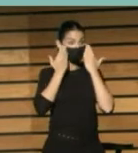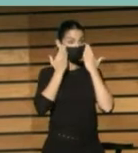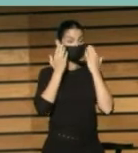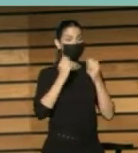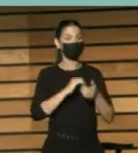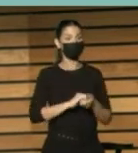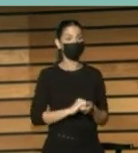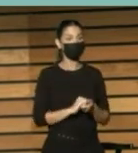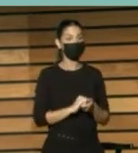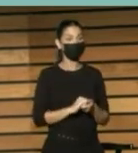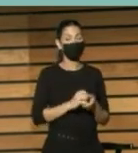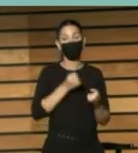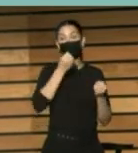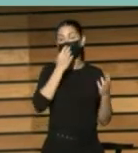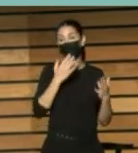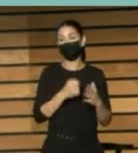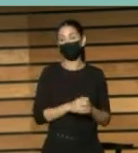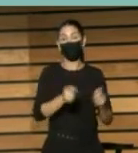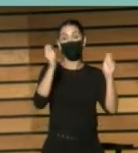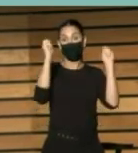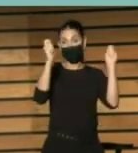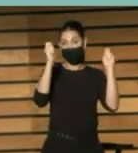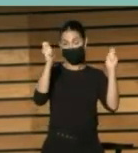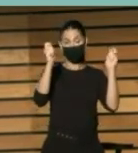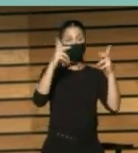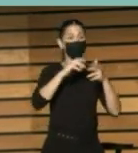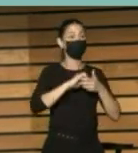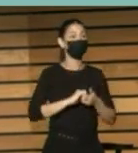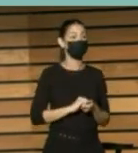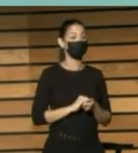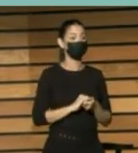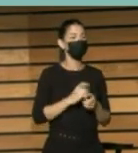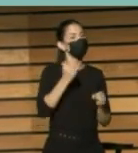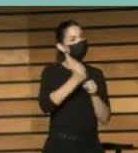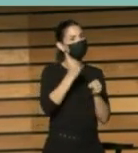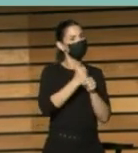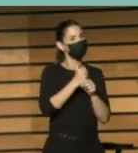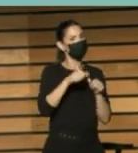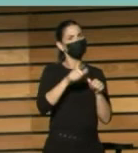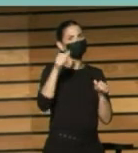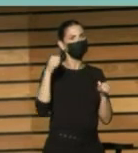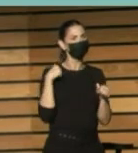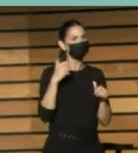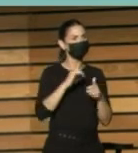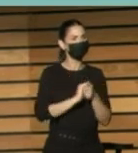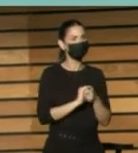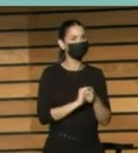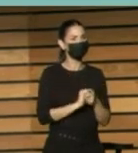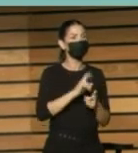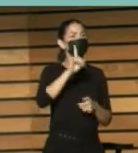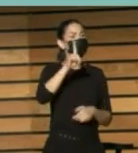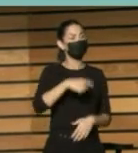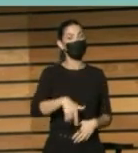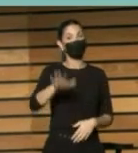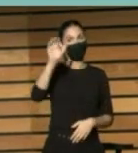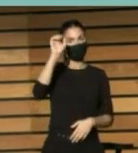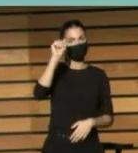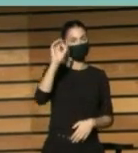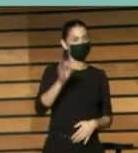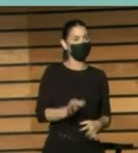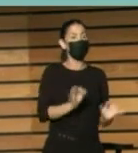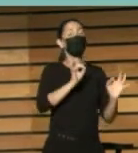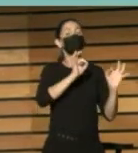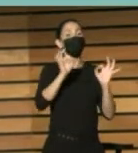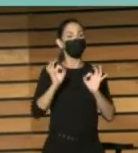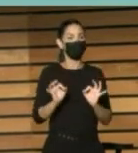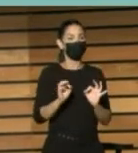y bueno, pues enhorabuena por el trabajo. Quería también dar un saludo especial a las